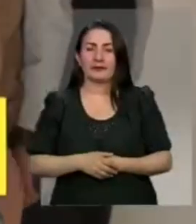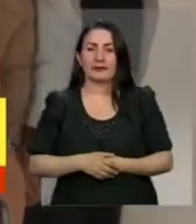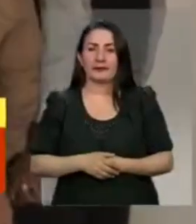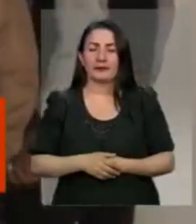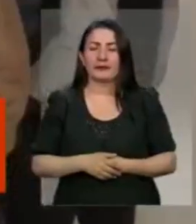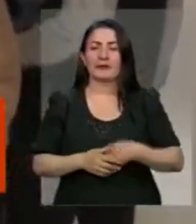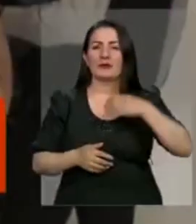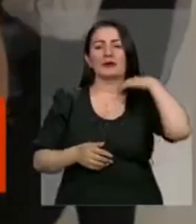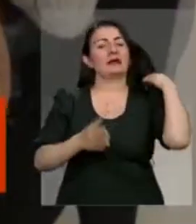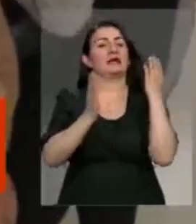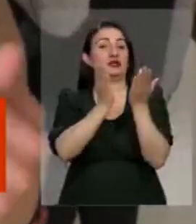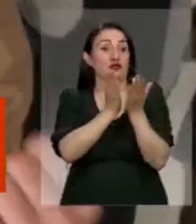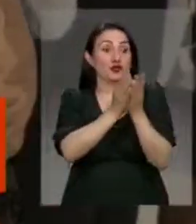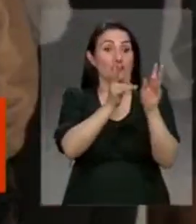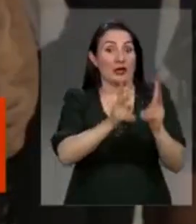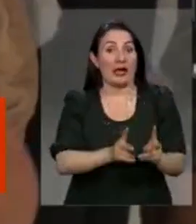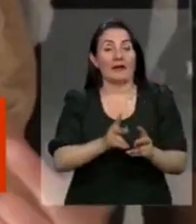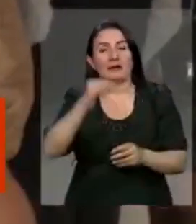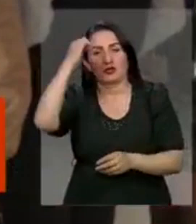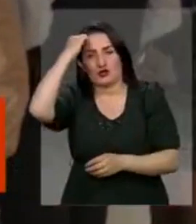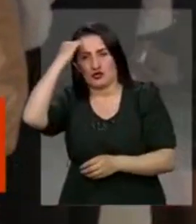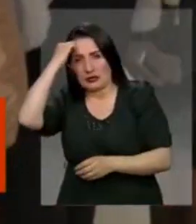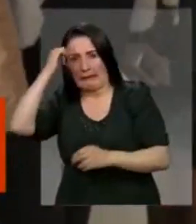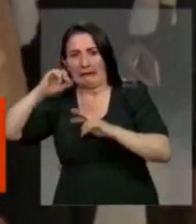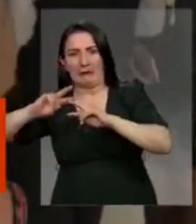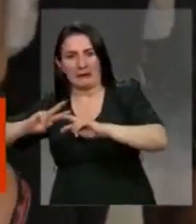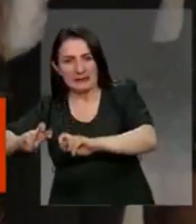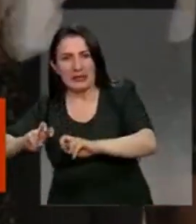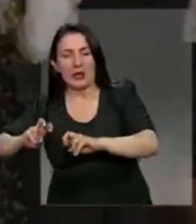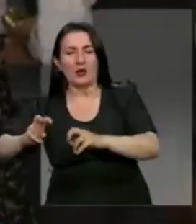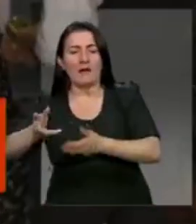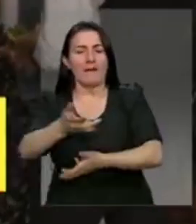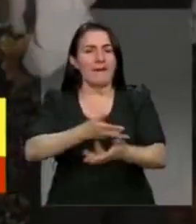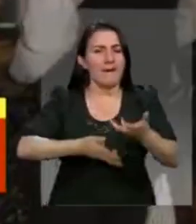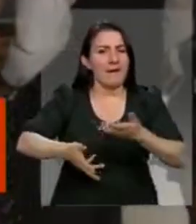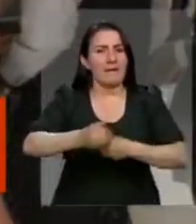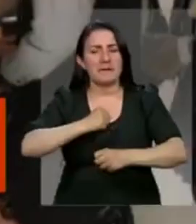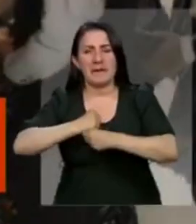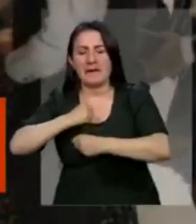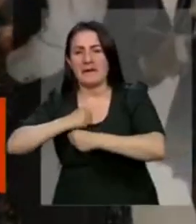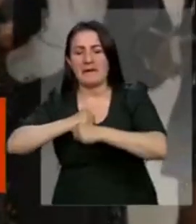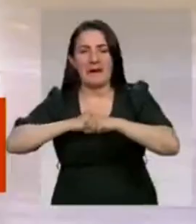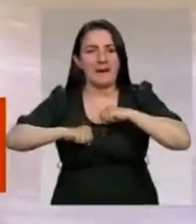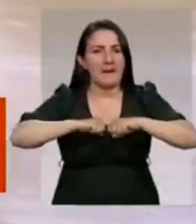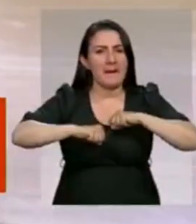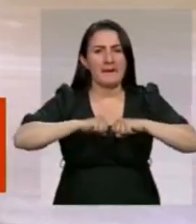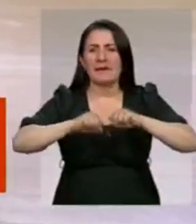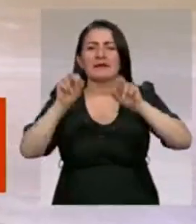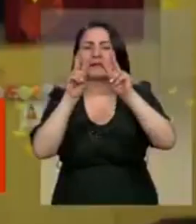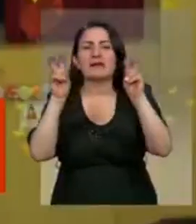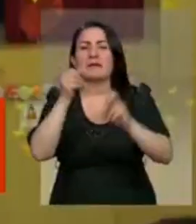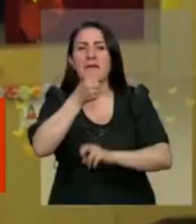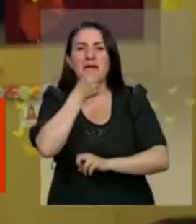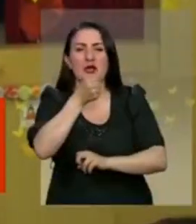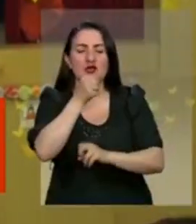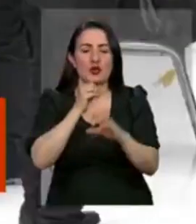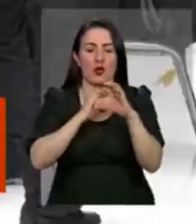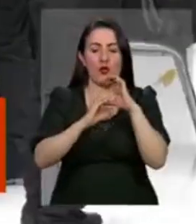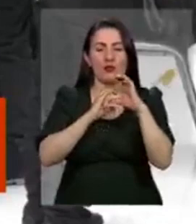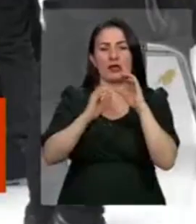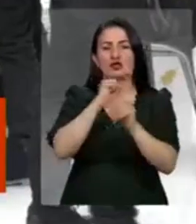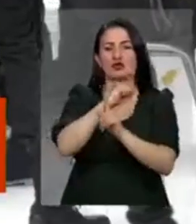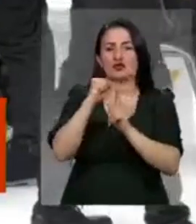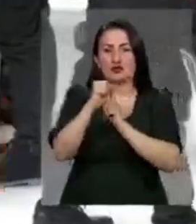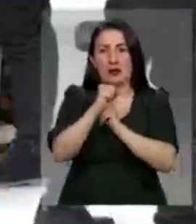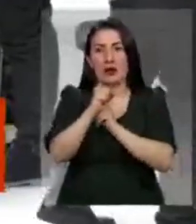son los estudiantes, sino los docentes, investigadores que trabajan en todo el tema del periodismo y de la comunicación social.